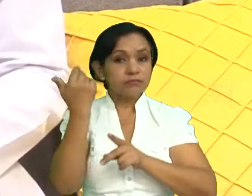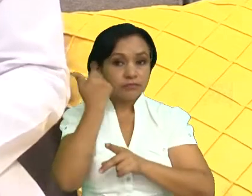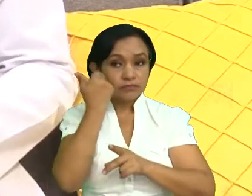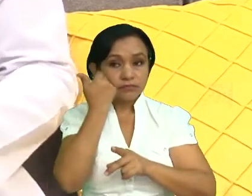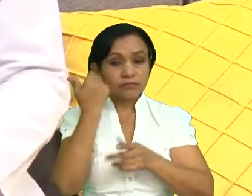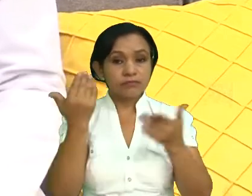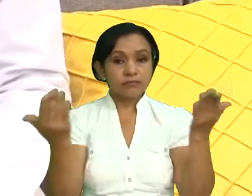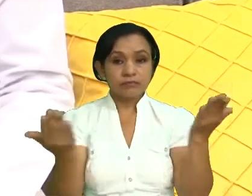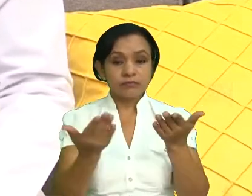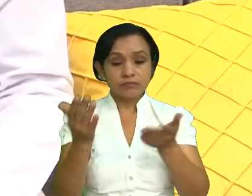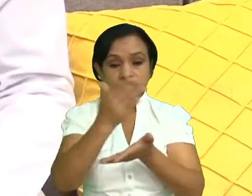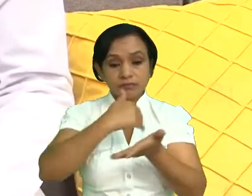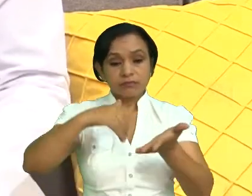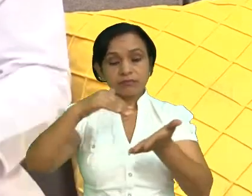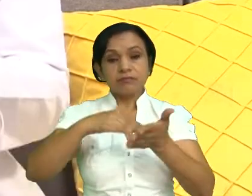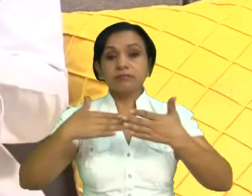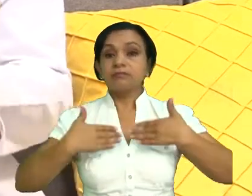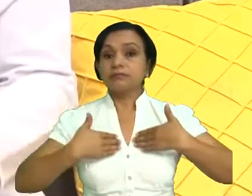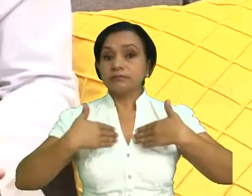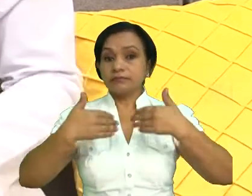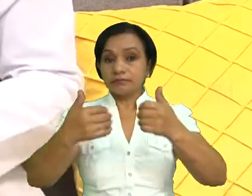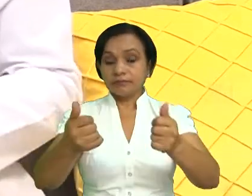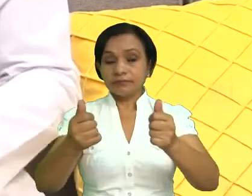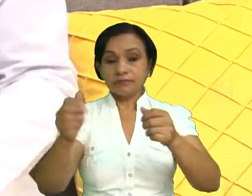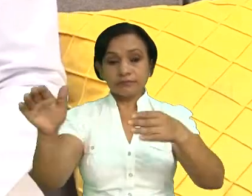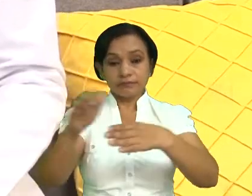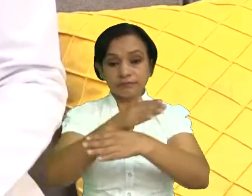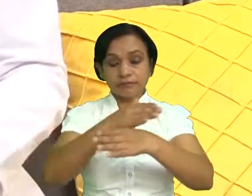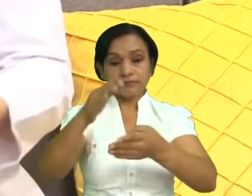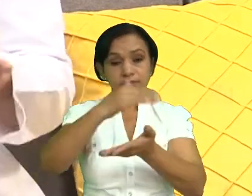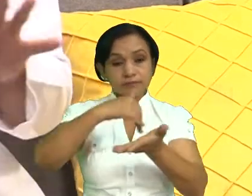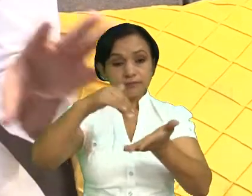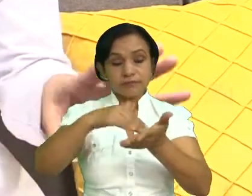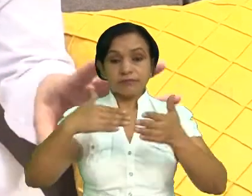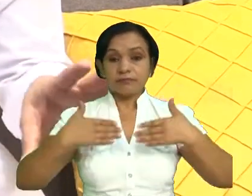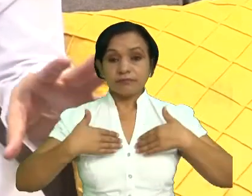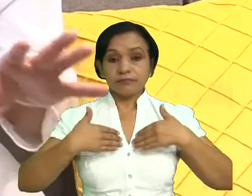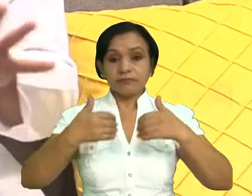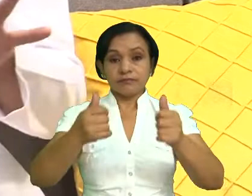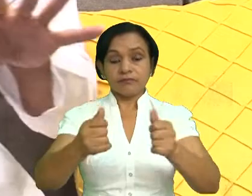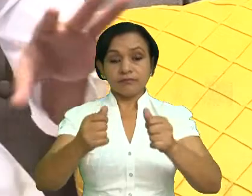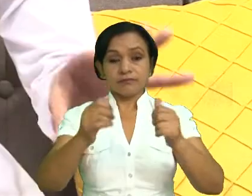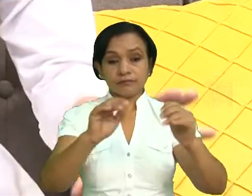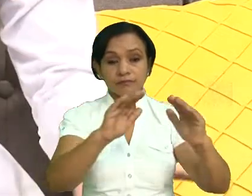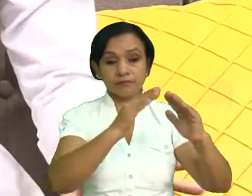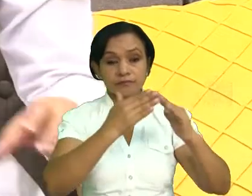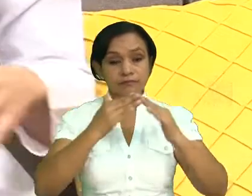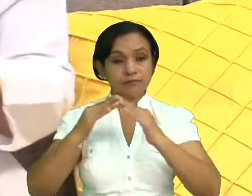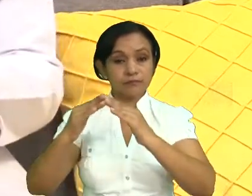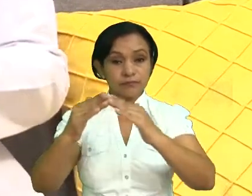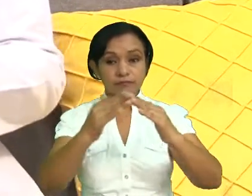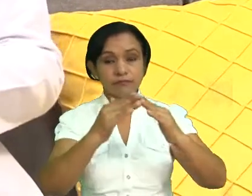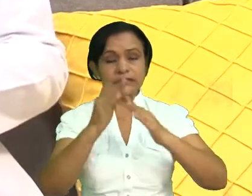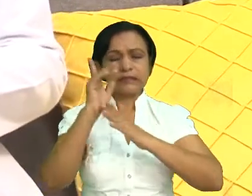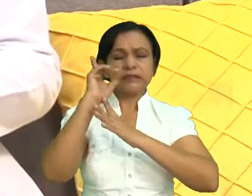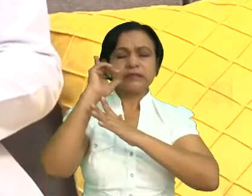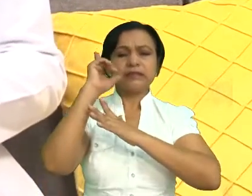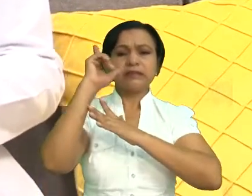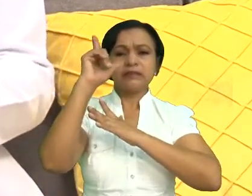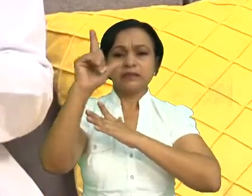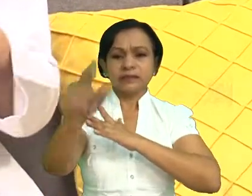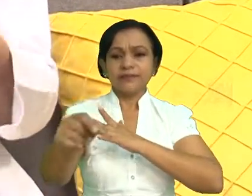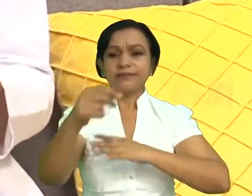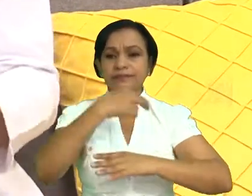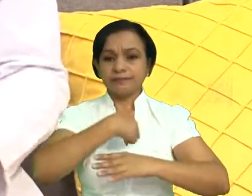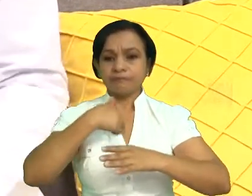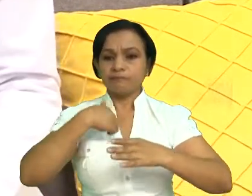a través de los centros de salud y de los puestos médicos que están en cada uno de los sectores de las comunidades más lejanas, ellos han